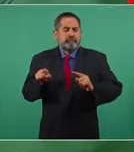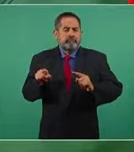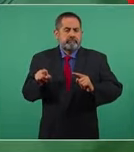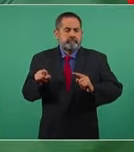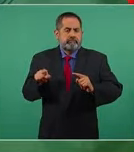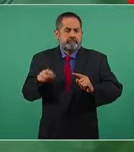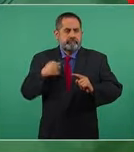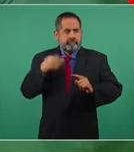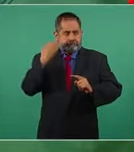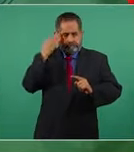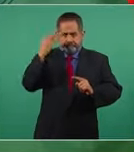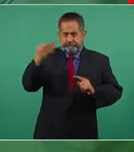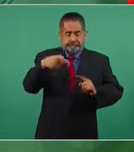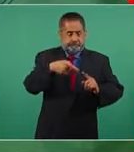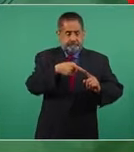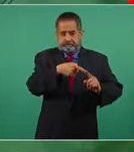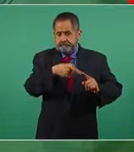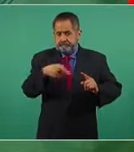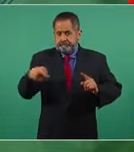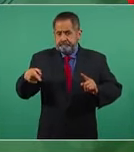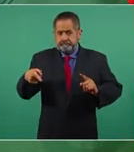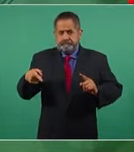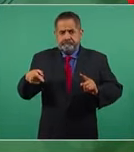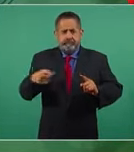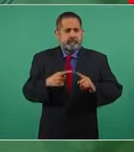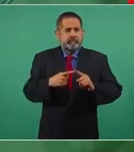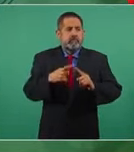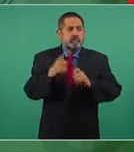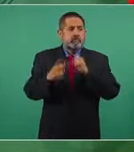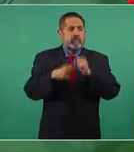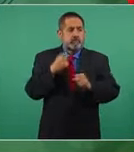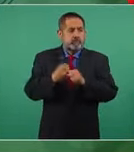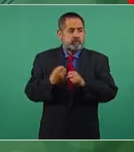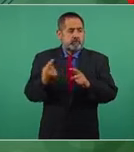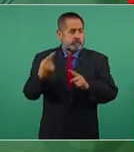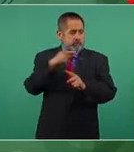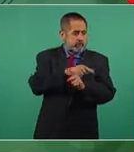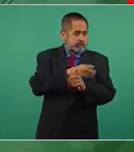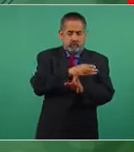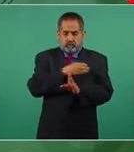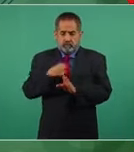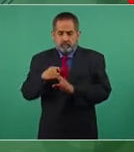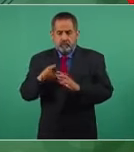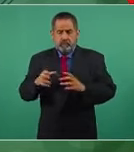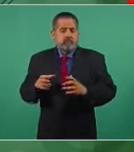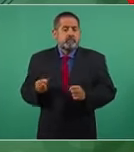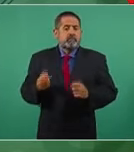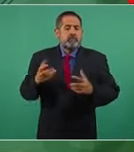en el periodo del año pasado